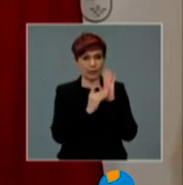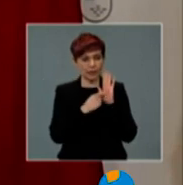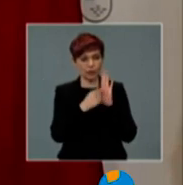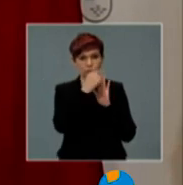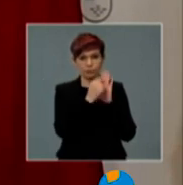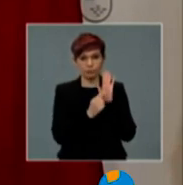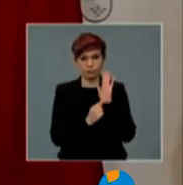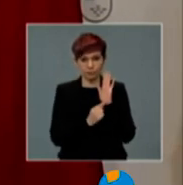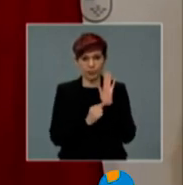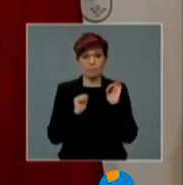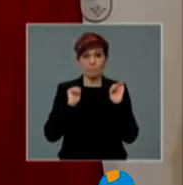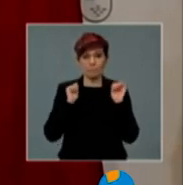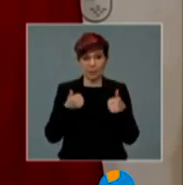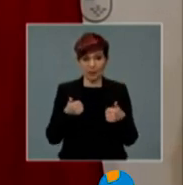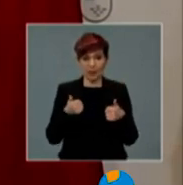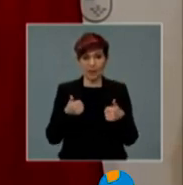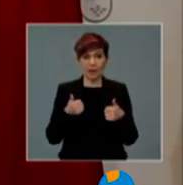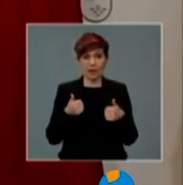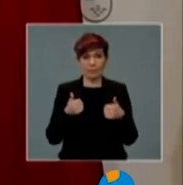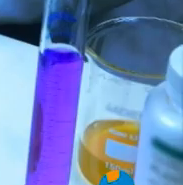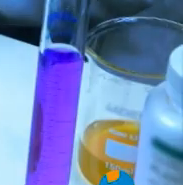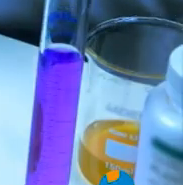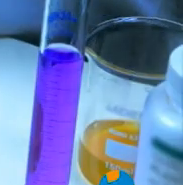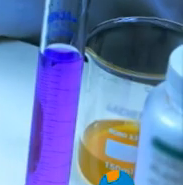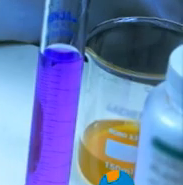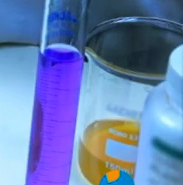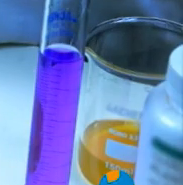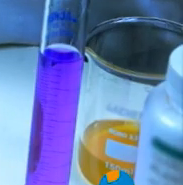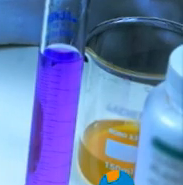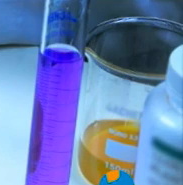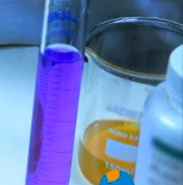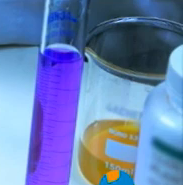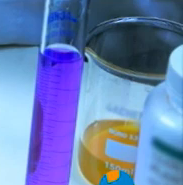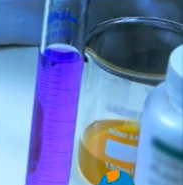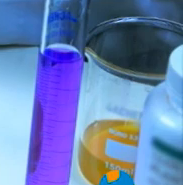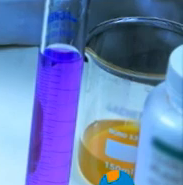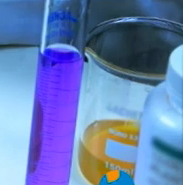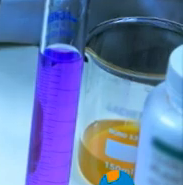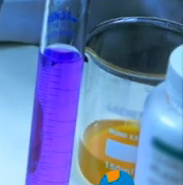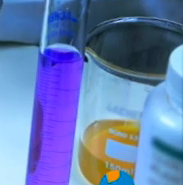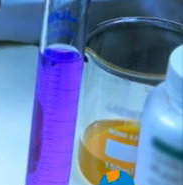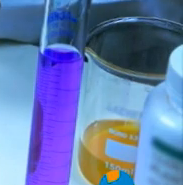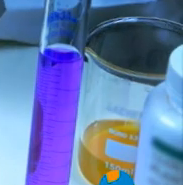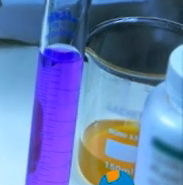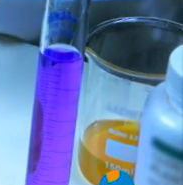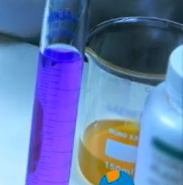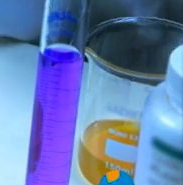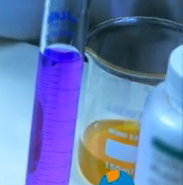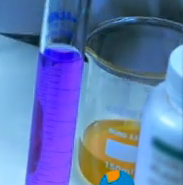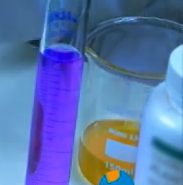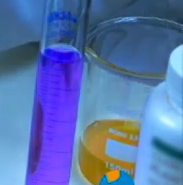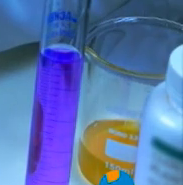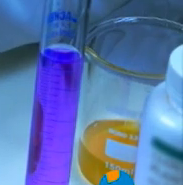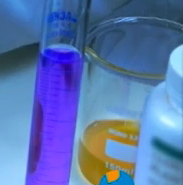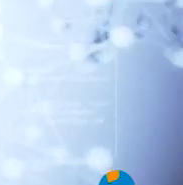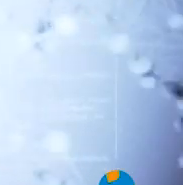cuya entrada en vigor está prevista para este miércoles a la preocupación por la tasa de contagios disparada en la región se suma la detección de tres